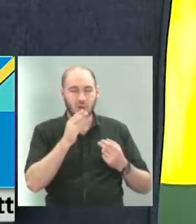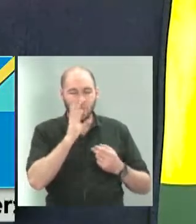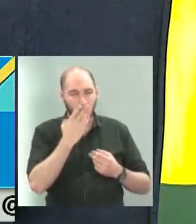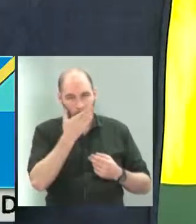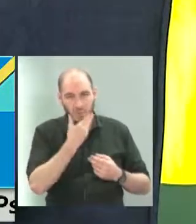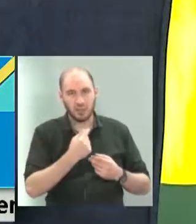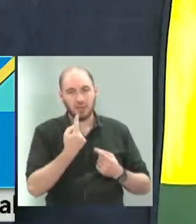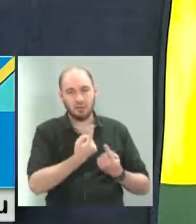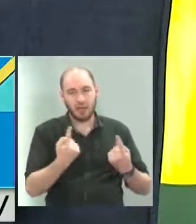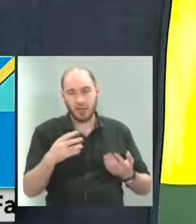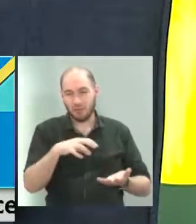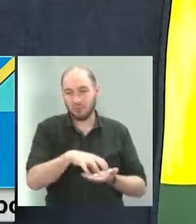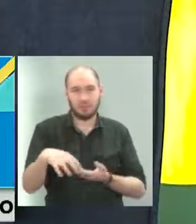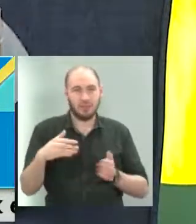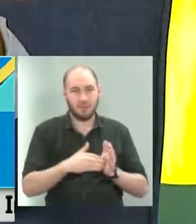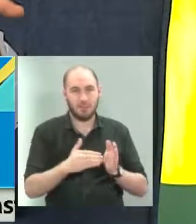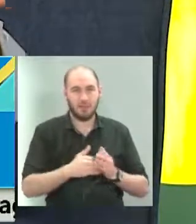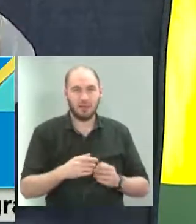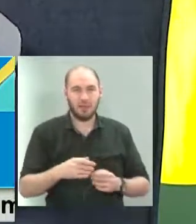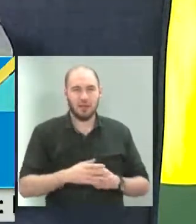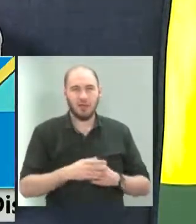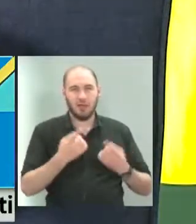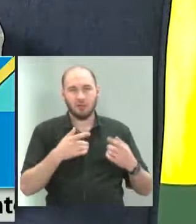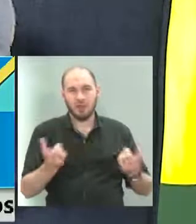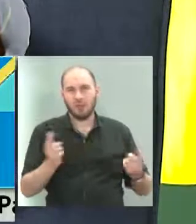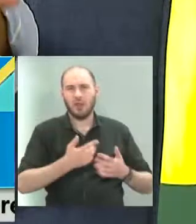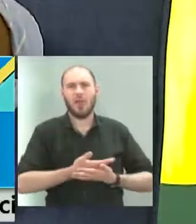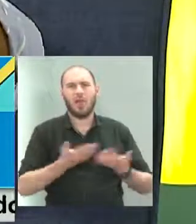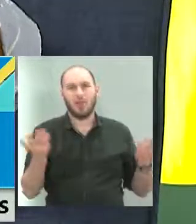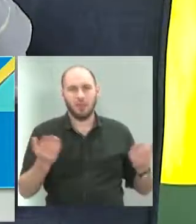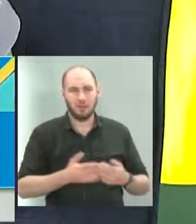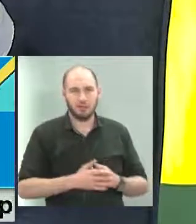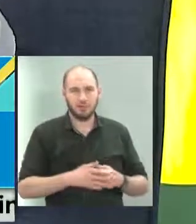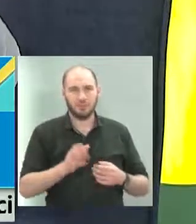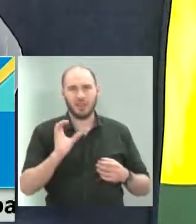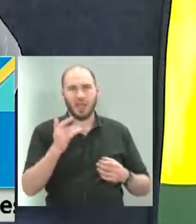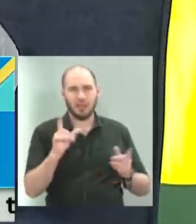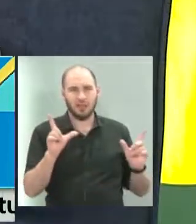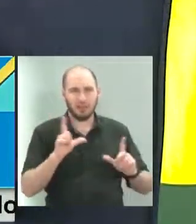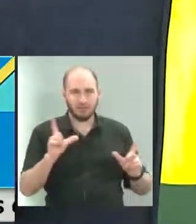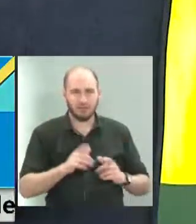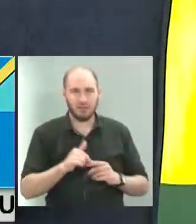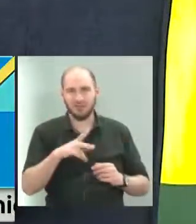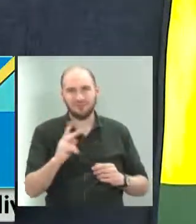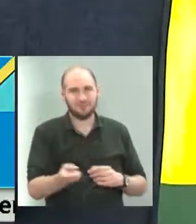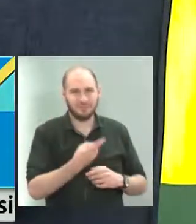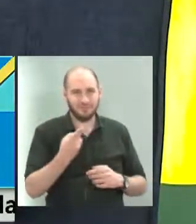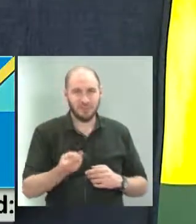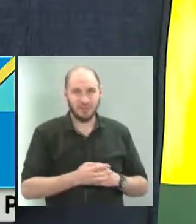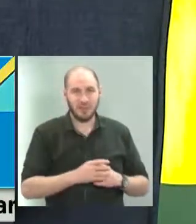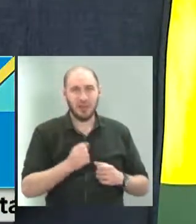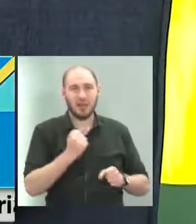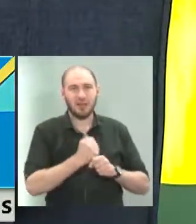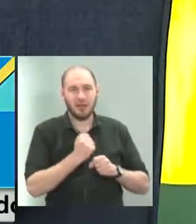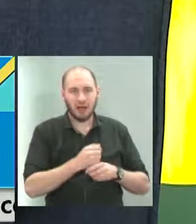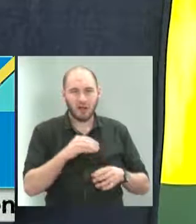el lugar donde lo puede hacer. Las grandes palabras en reuniones masivas, en los canales de televisión y demás, no sirven. Es el laburo